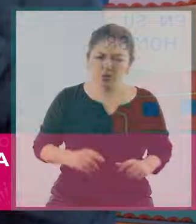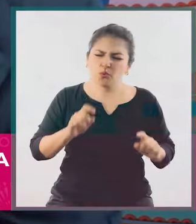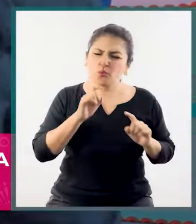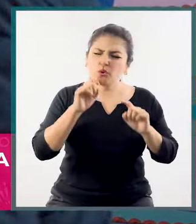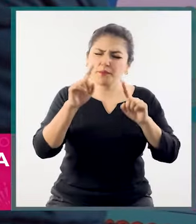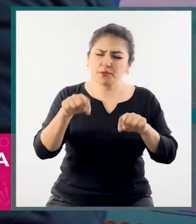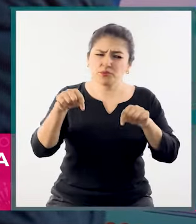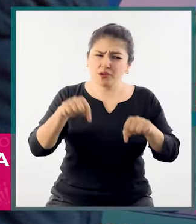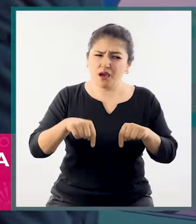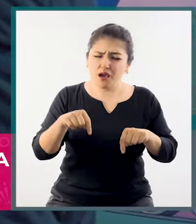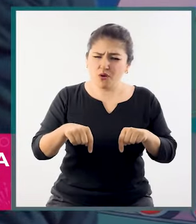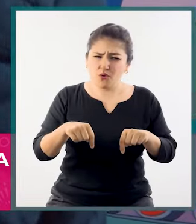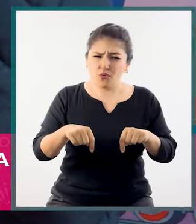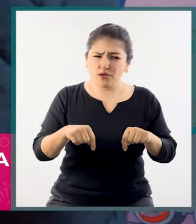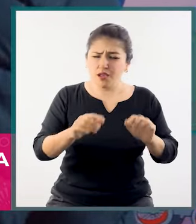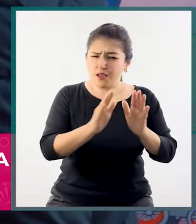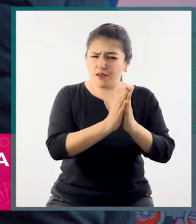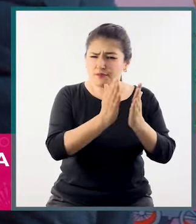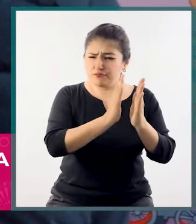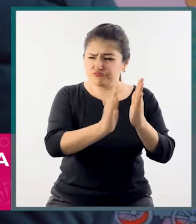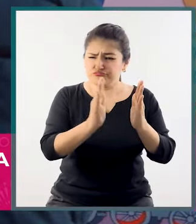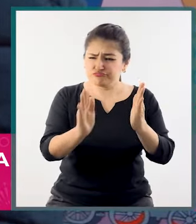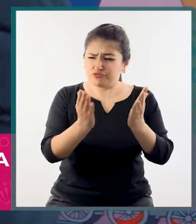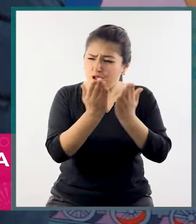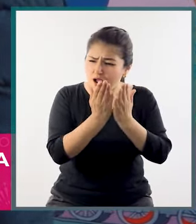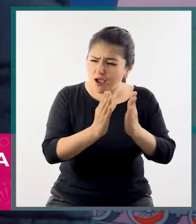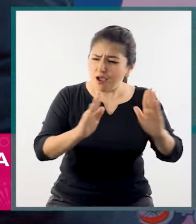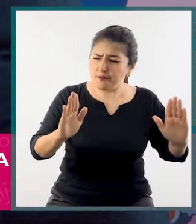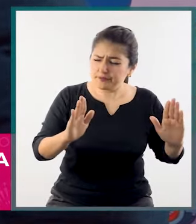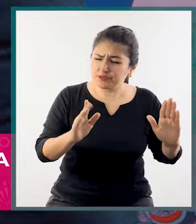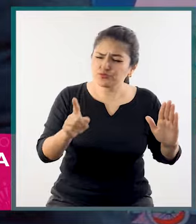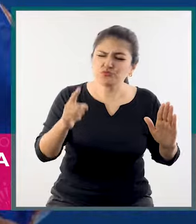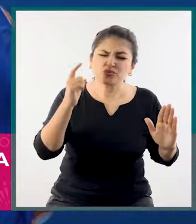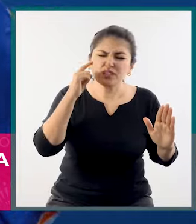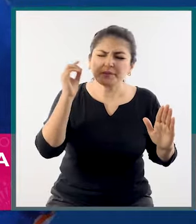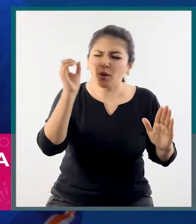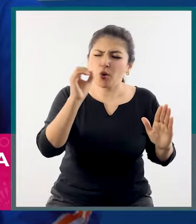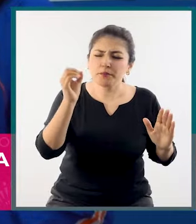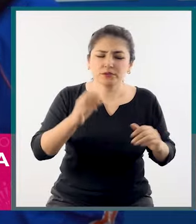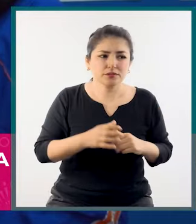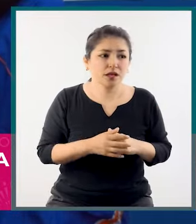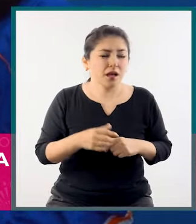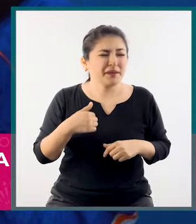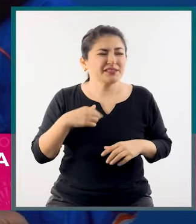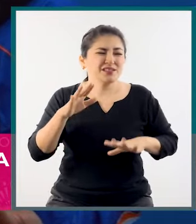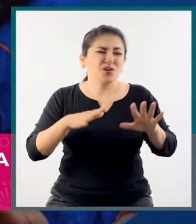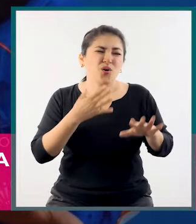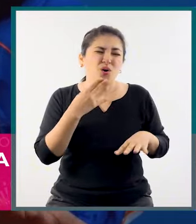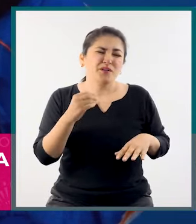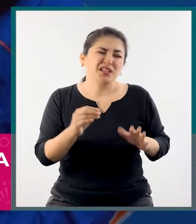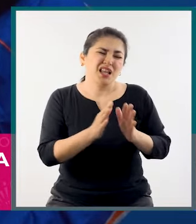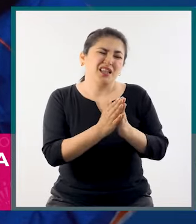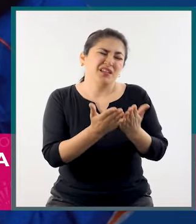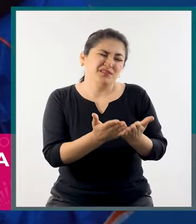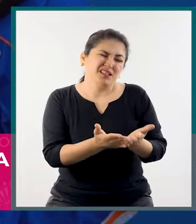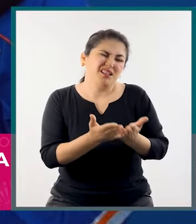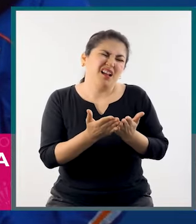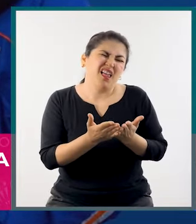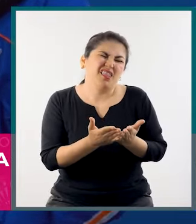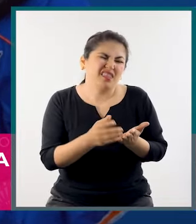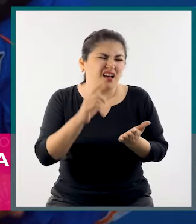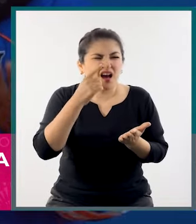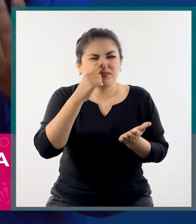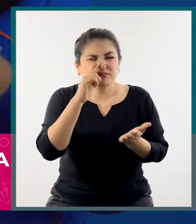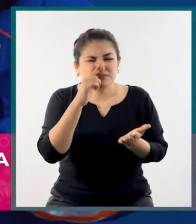¿Qué opinas, pues, de esta inauguración de la Biblioteca Municipal de Junín? Como jóvenes, tal vez decimos, ay no, agarrar un libro es un